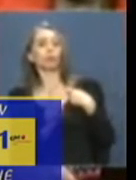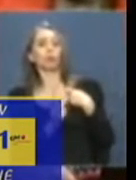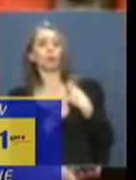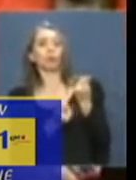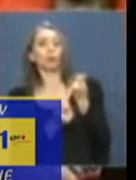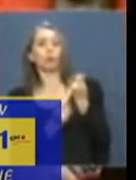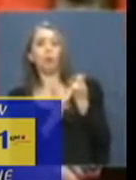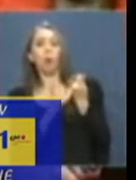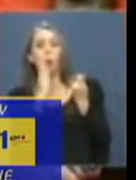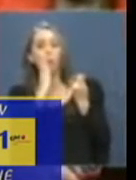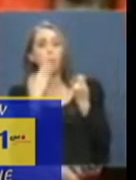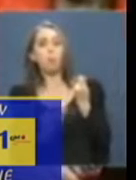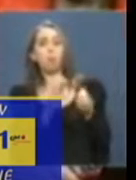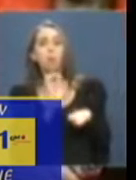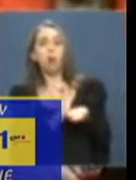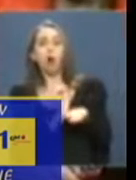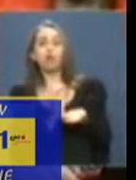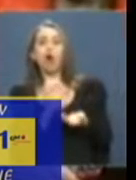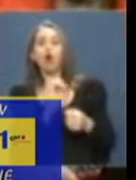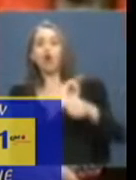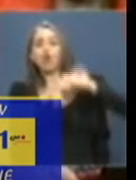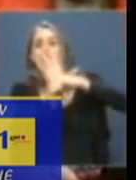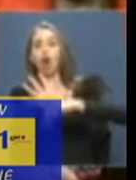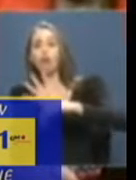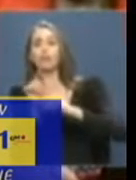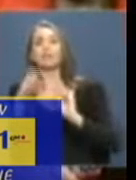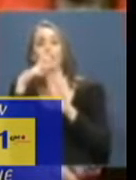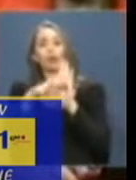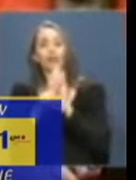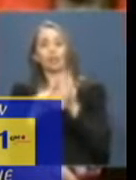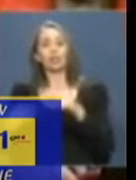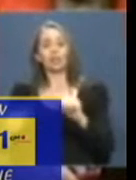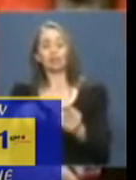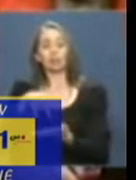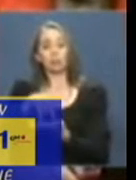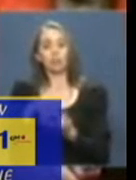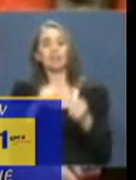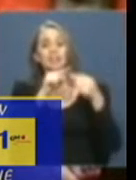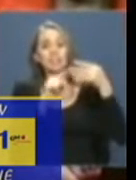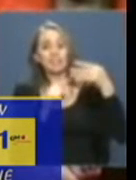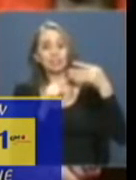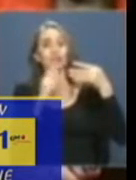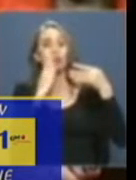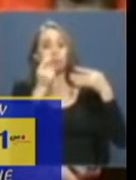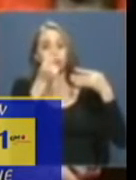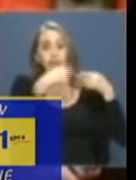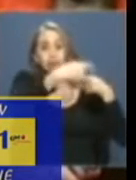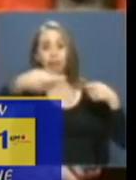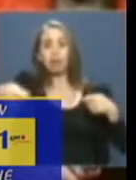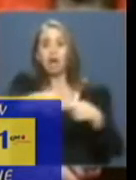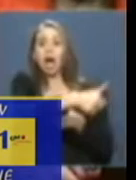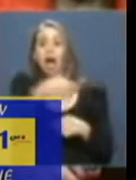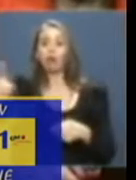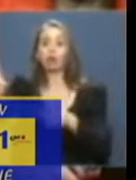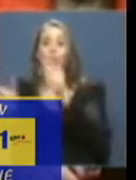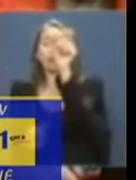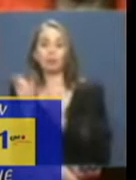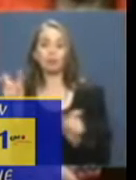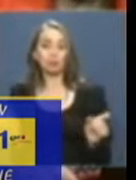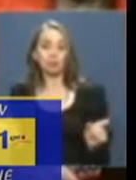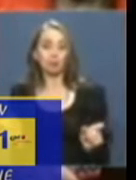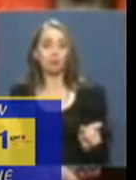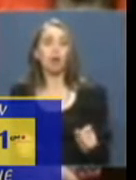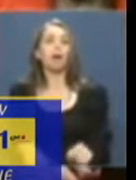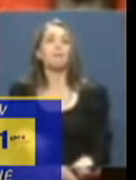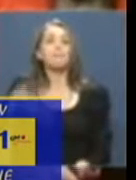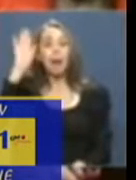importante que en esta nueva propuesta que estamos discutiendo en este congreso estos beneficios lleguen a todos los sectores de nuestra población sobre todo a las